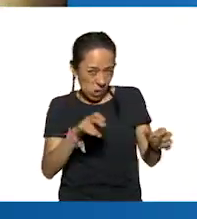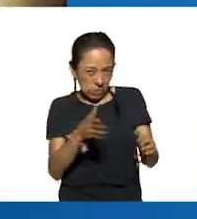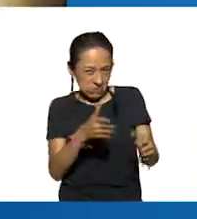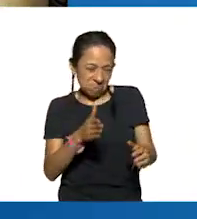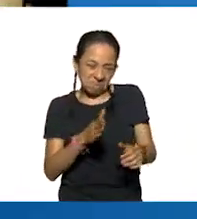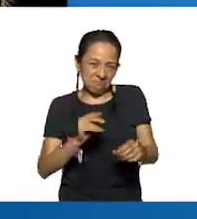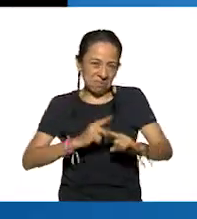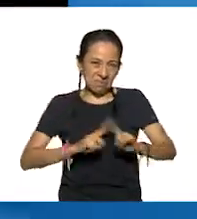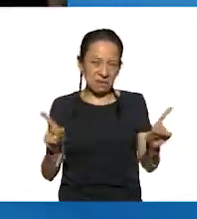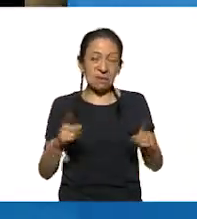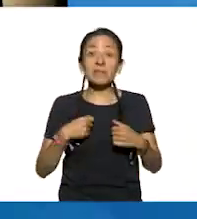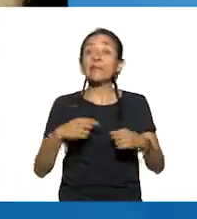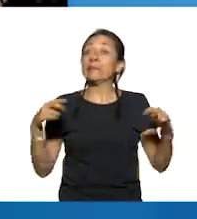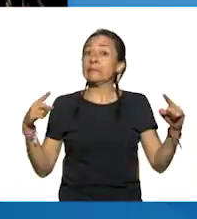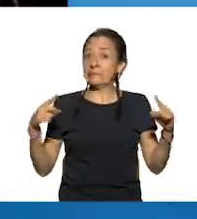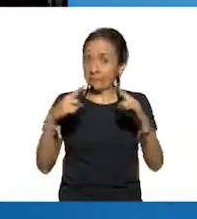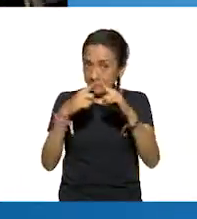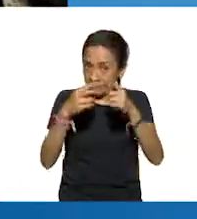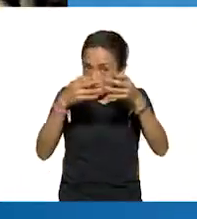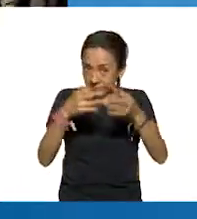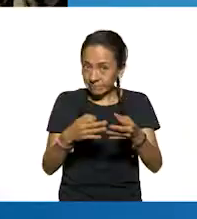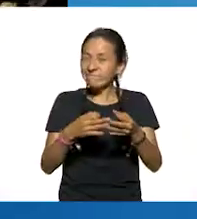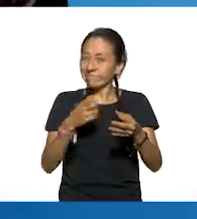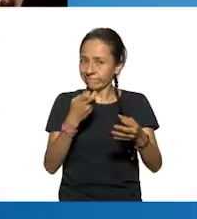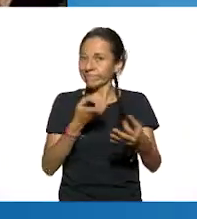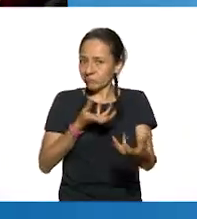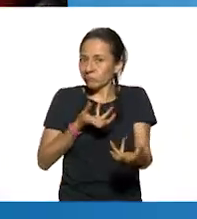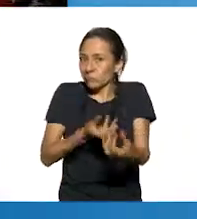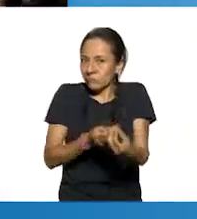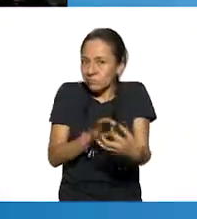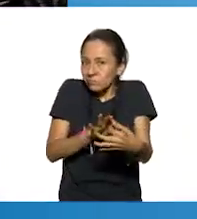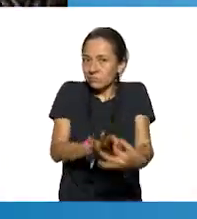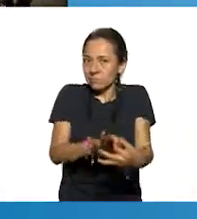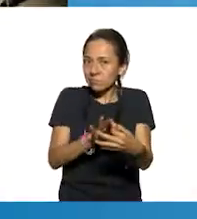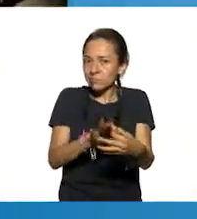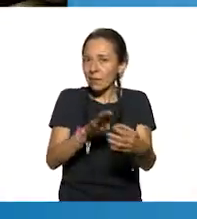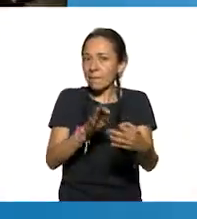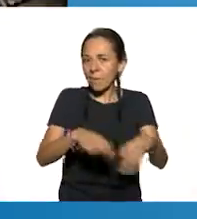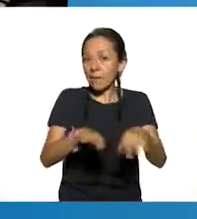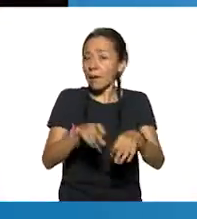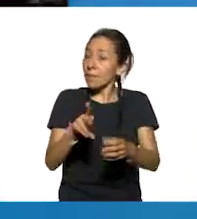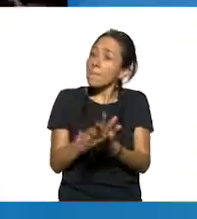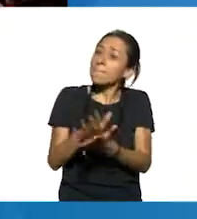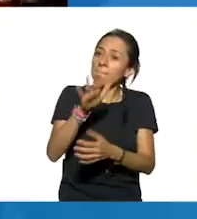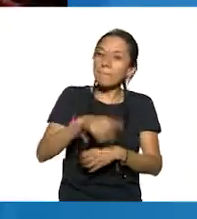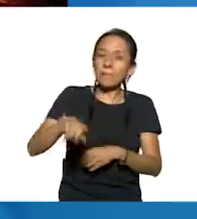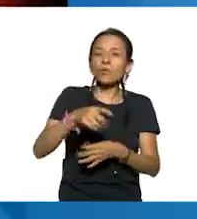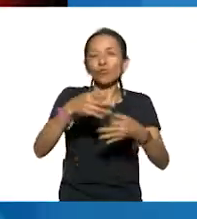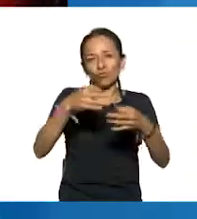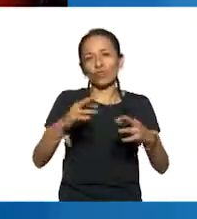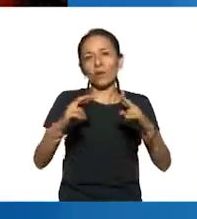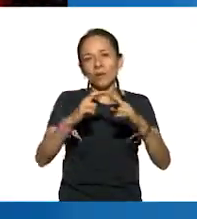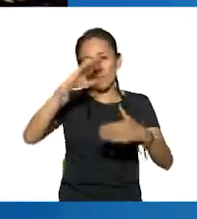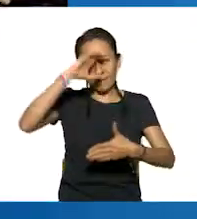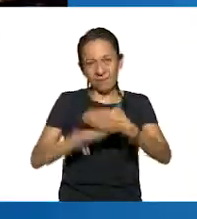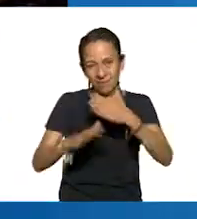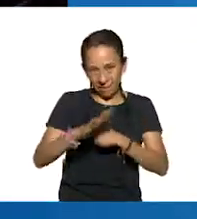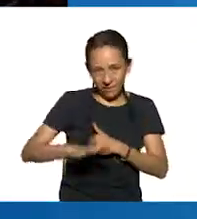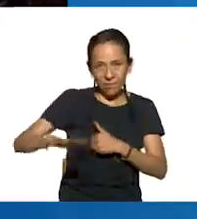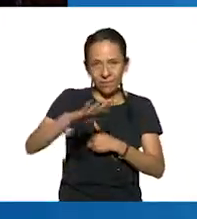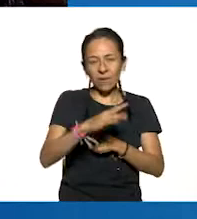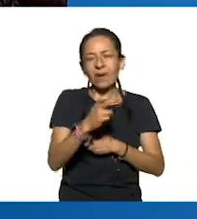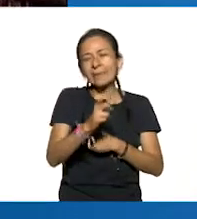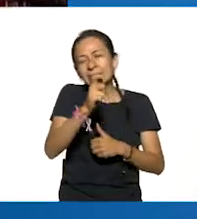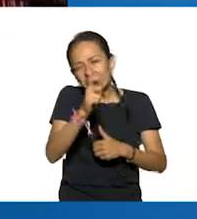cohesión cultural muy importante. La mayor parte de la población es católica, eso es cierto, pero es un factor de división